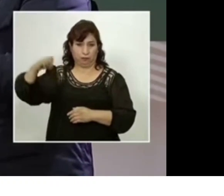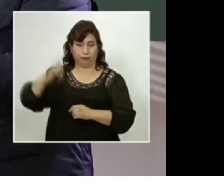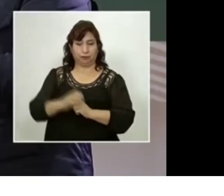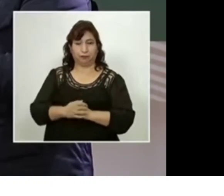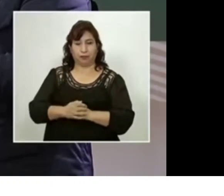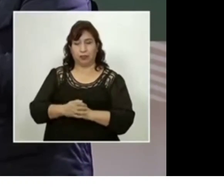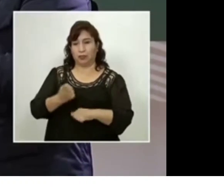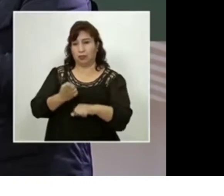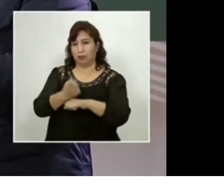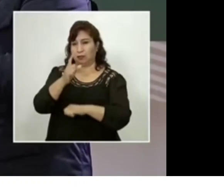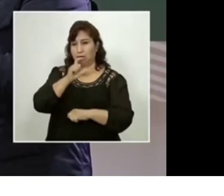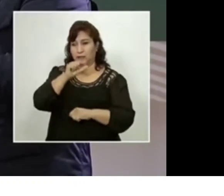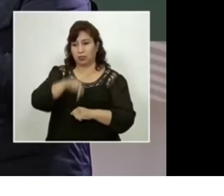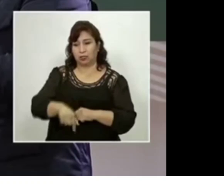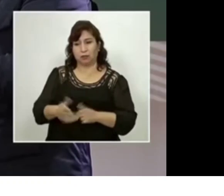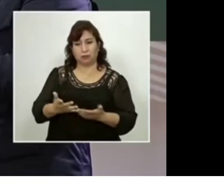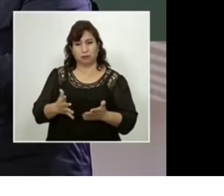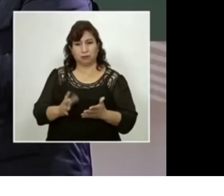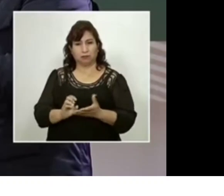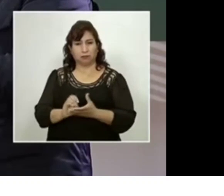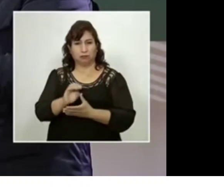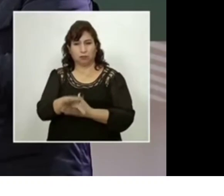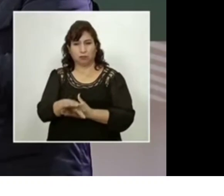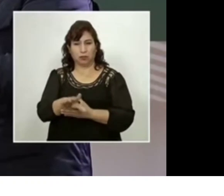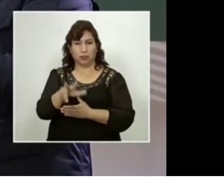el estado de Aguascalientes serán incorporados